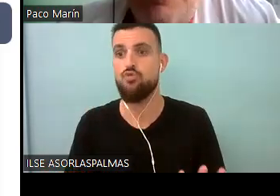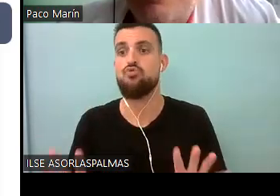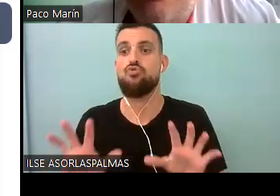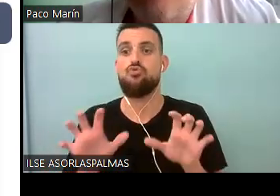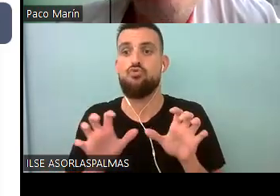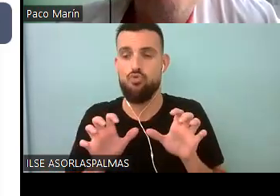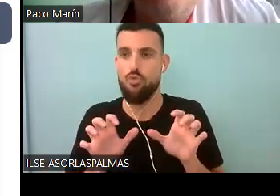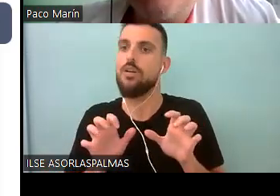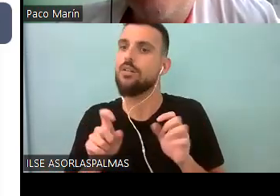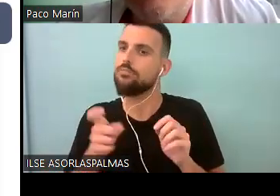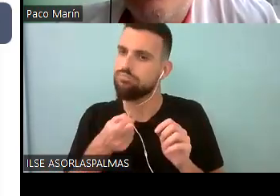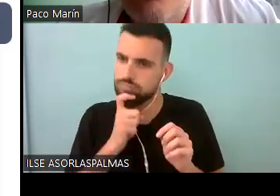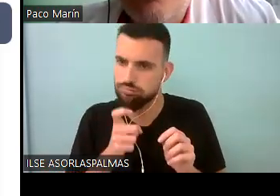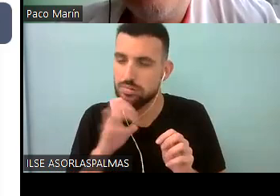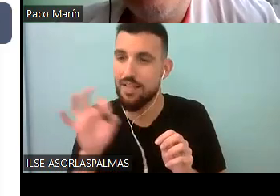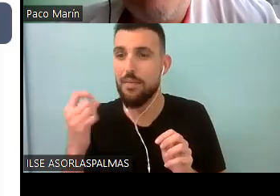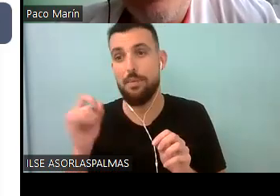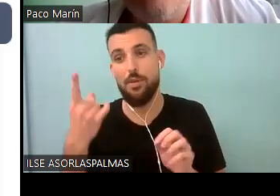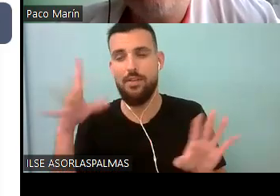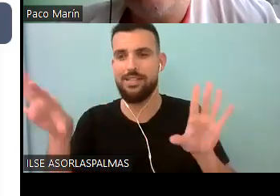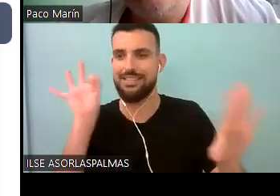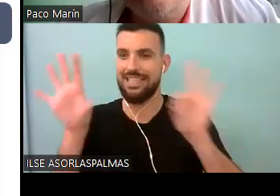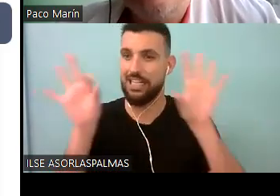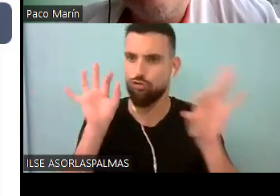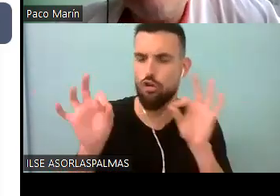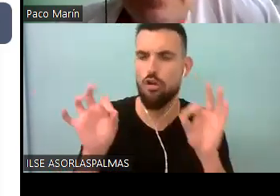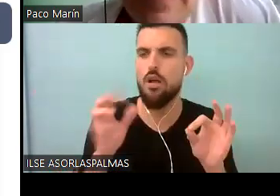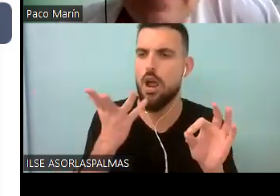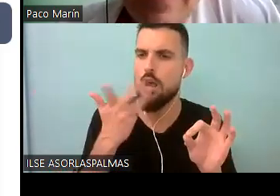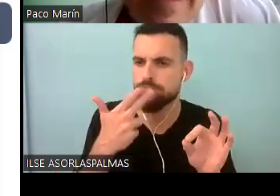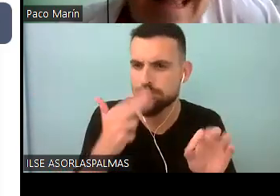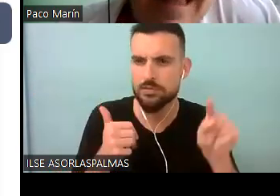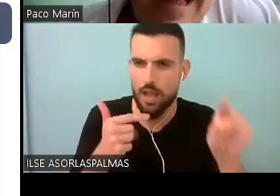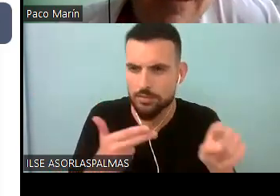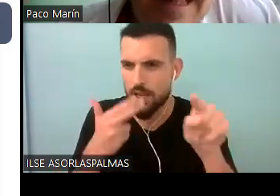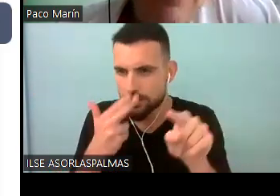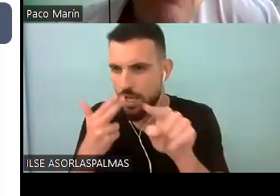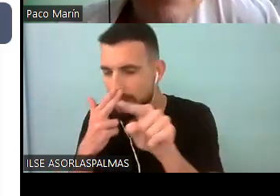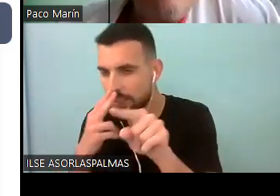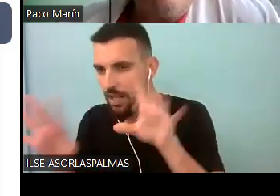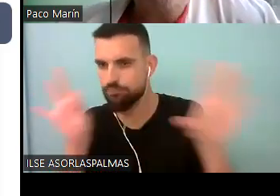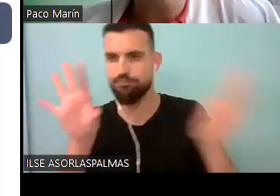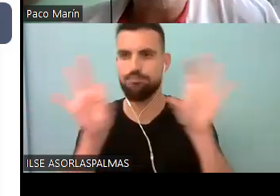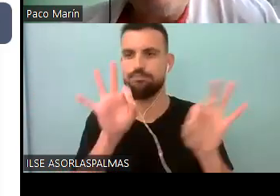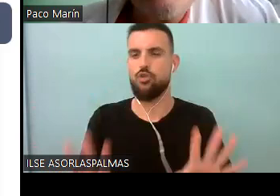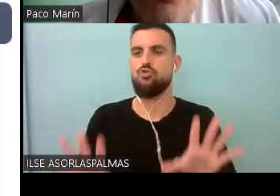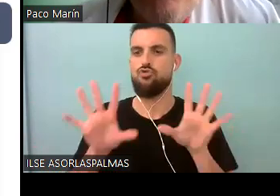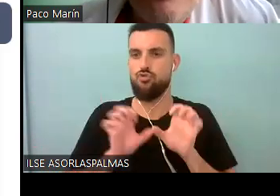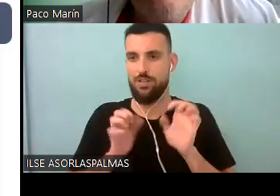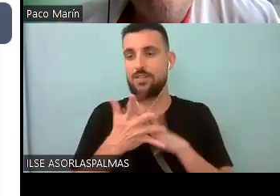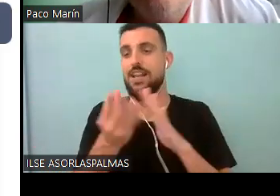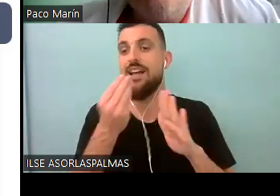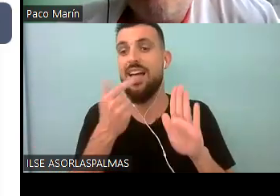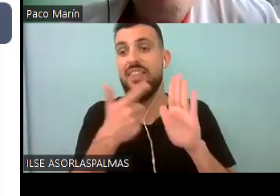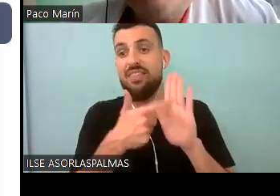resulta complicado. O haces una selección muy estricta, muy rigurosa y que al final convierte la dieta en bastante